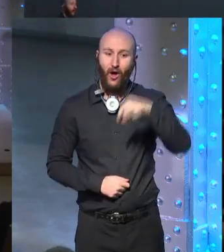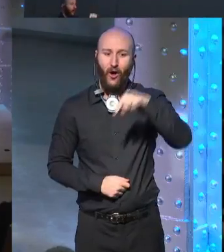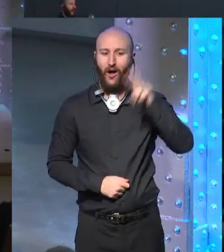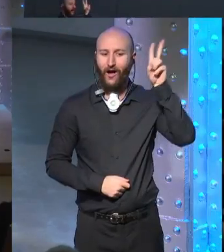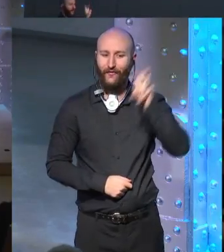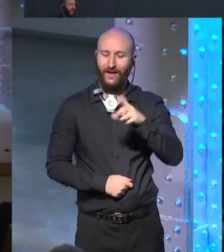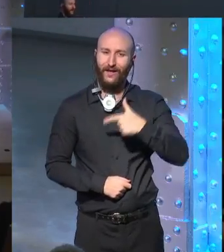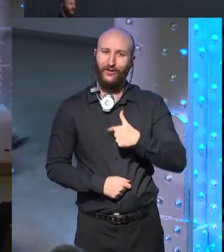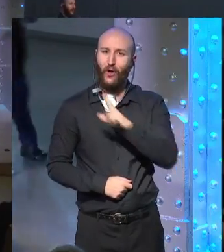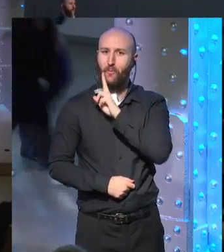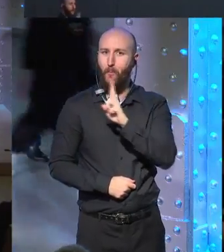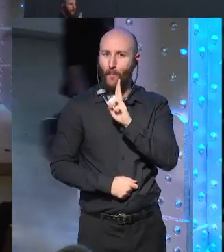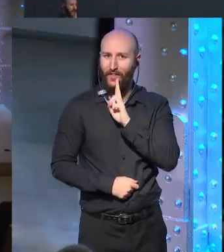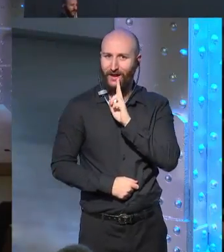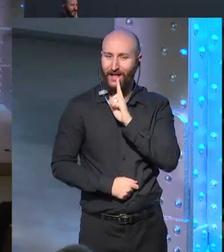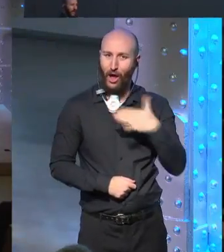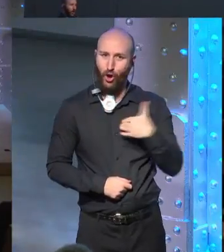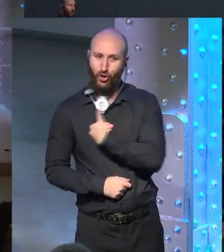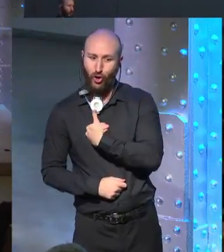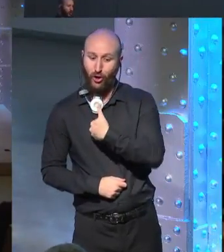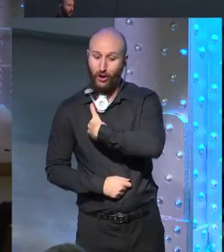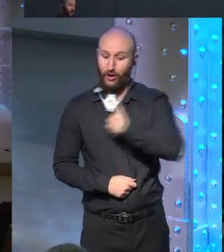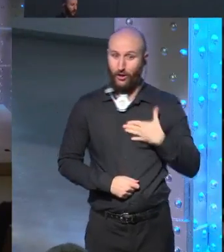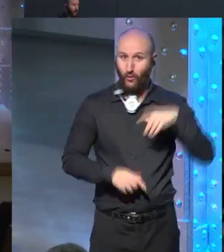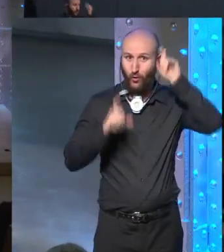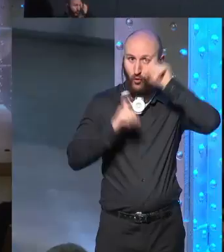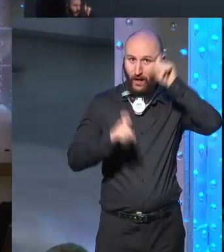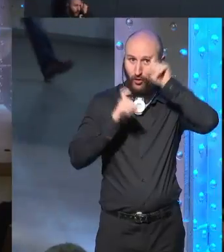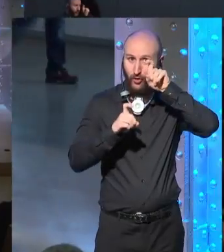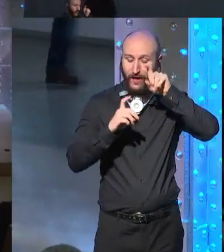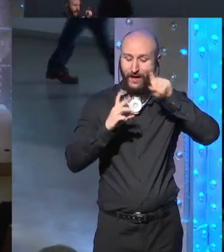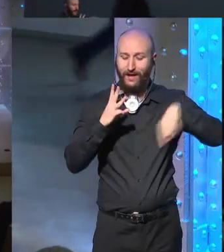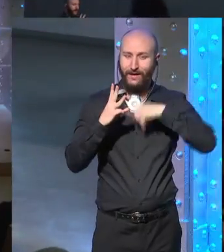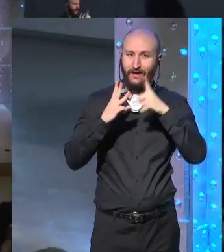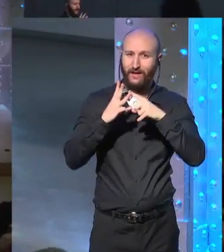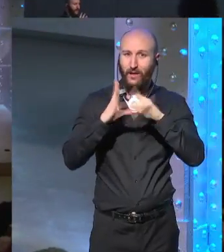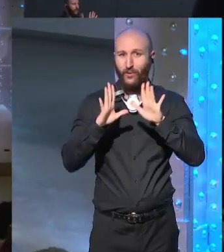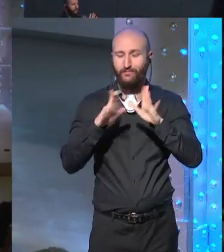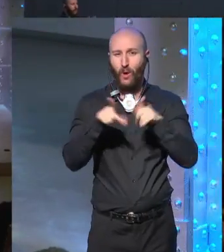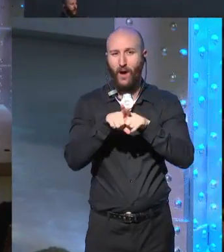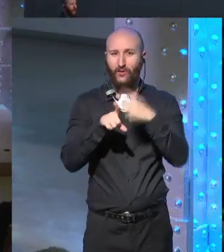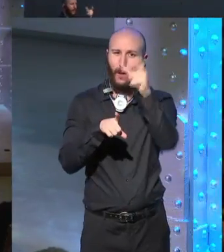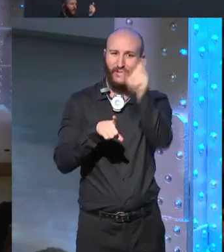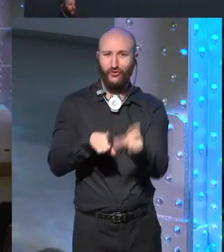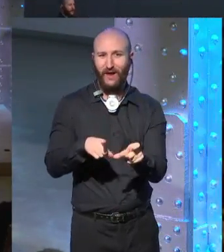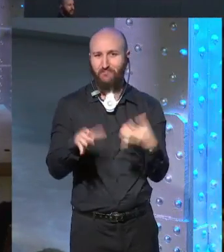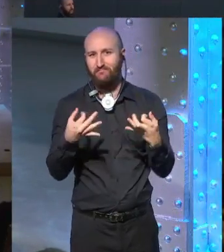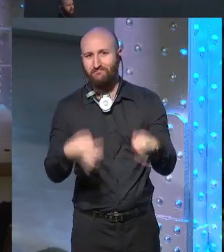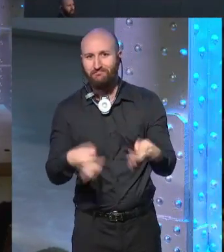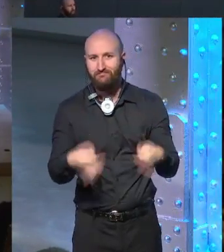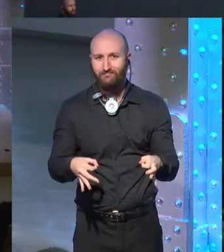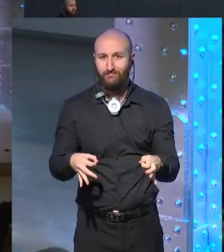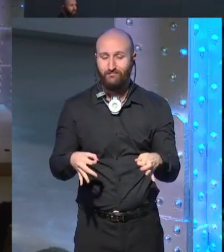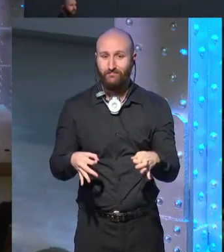como madre y como educadora y estoy también como simplemente una persona más. Una cosa